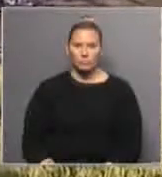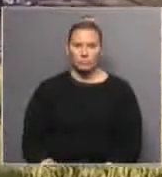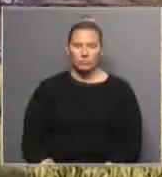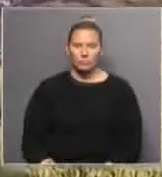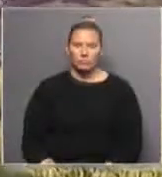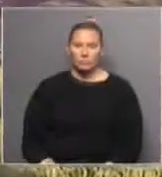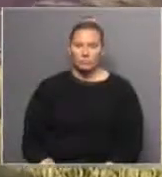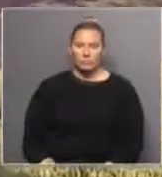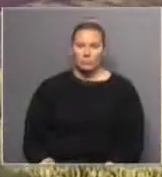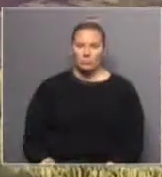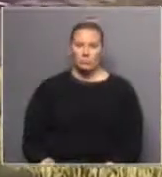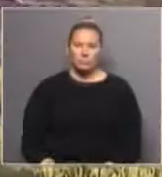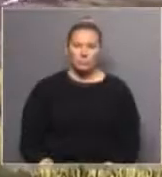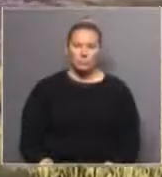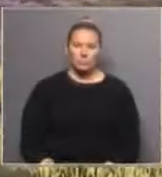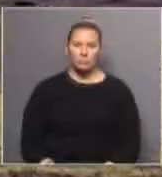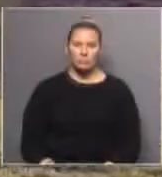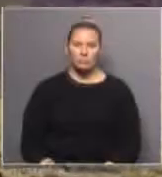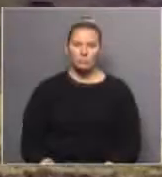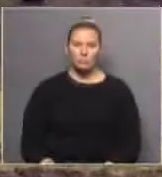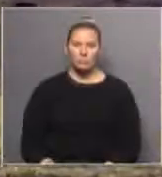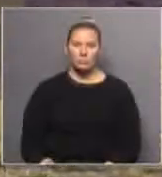Y si no te avivaste, la fumas en pipa.